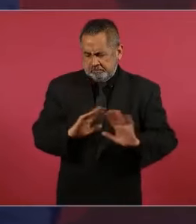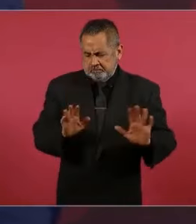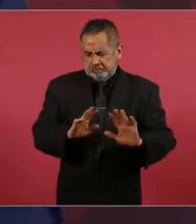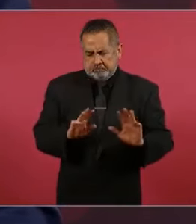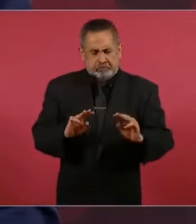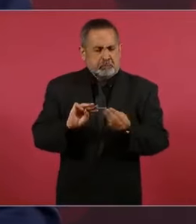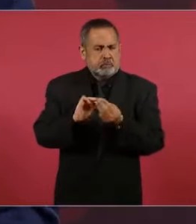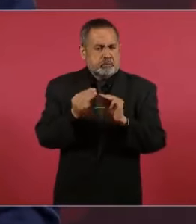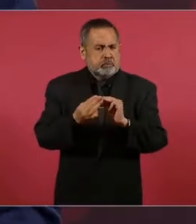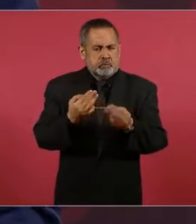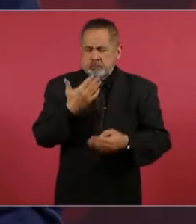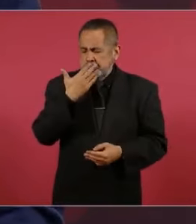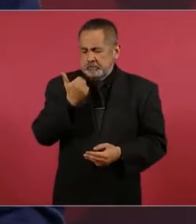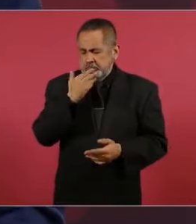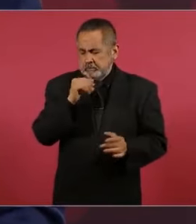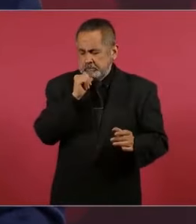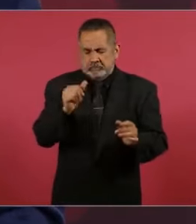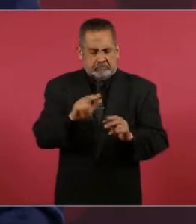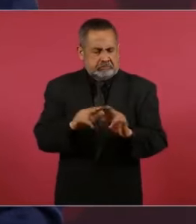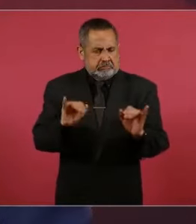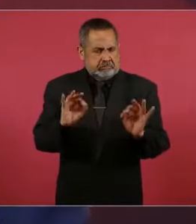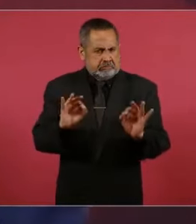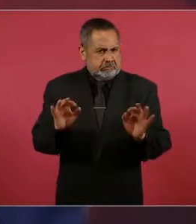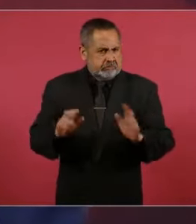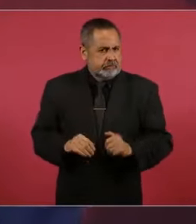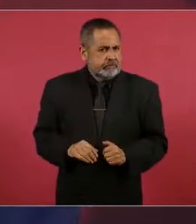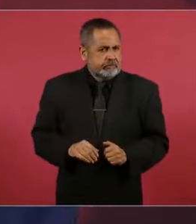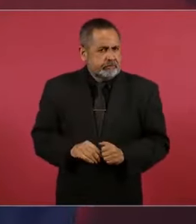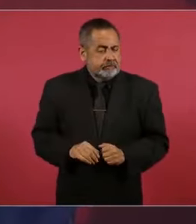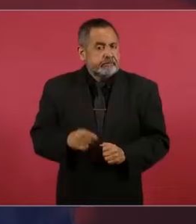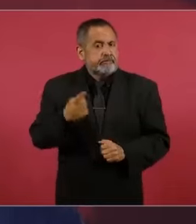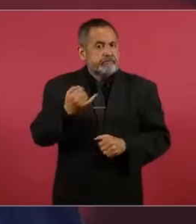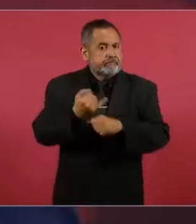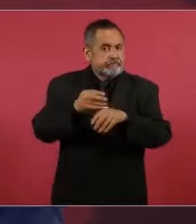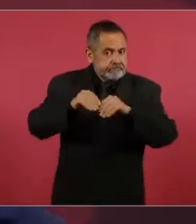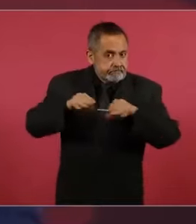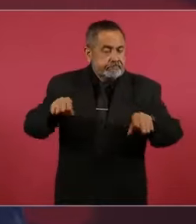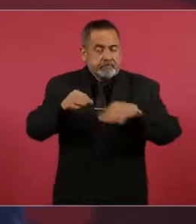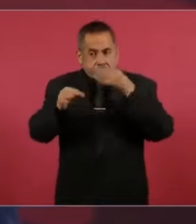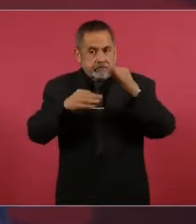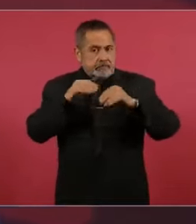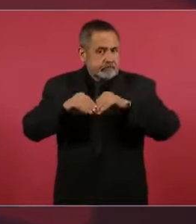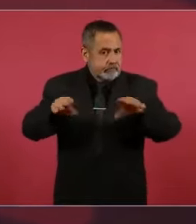Es que esto ayuda mucho, sobre todo